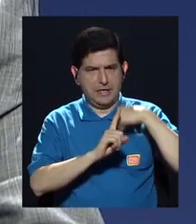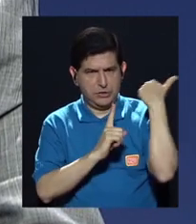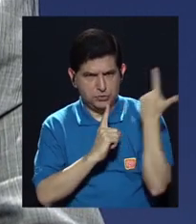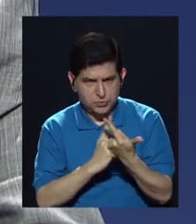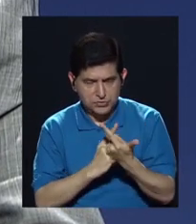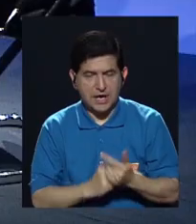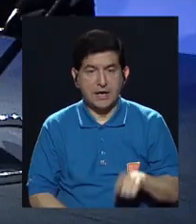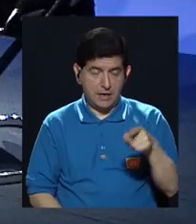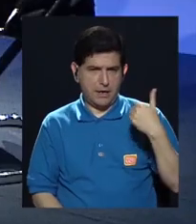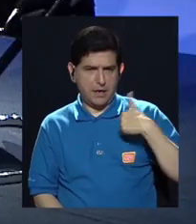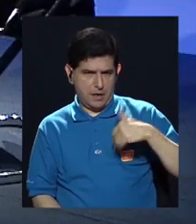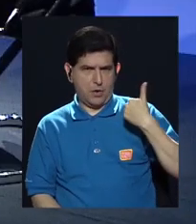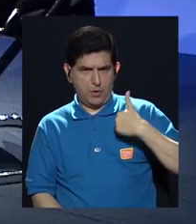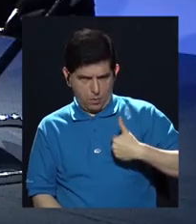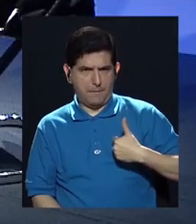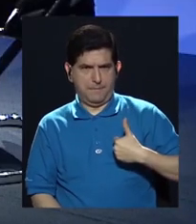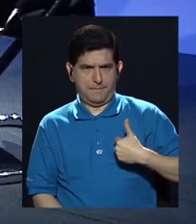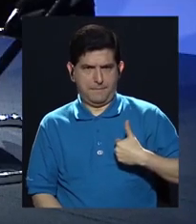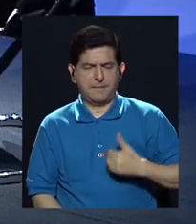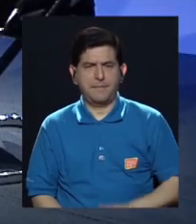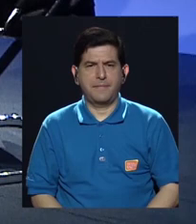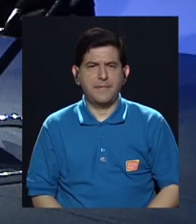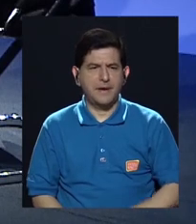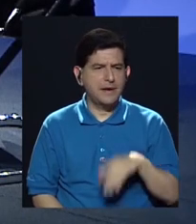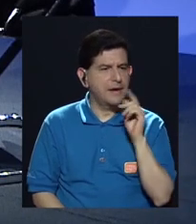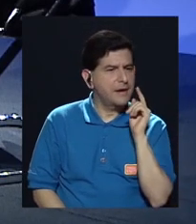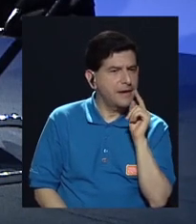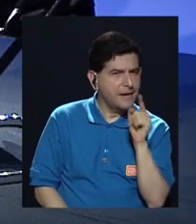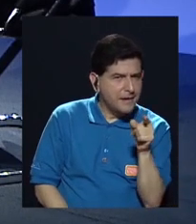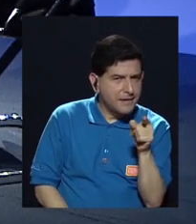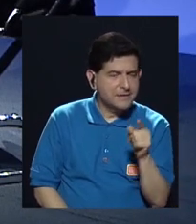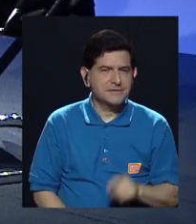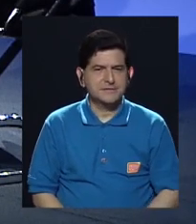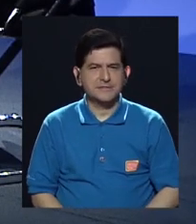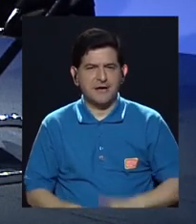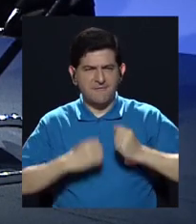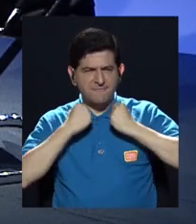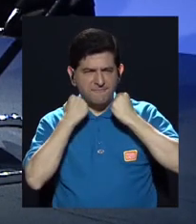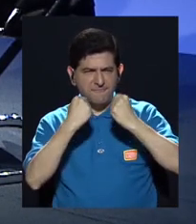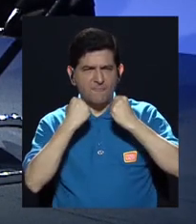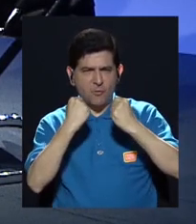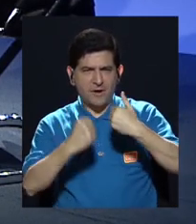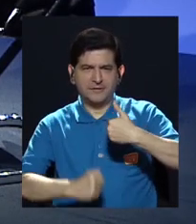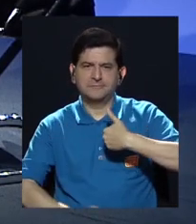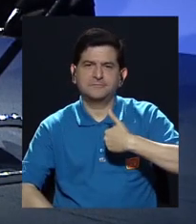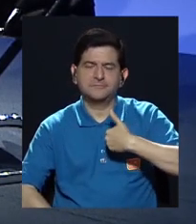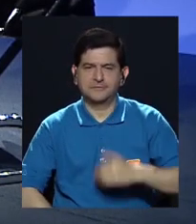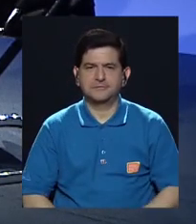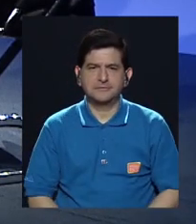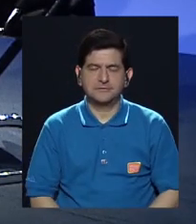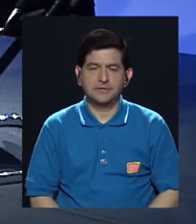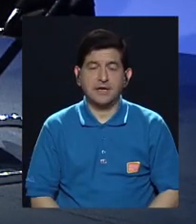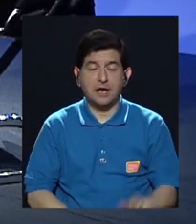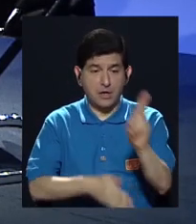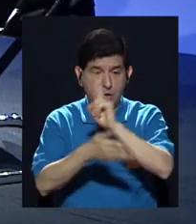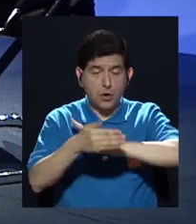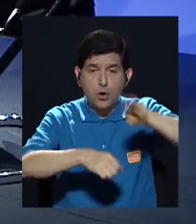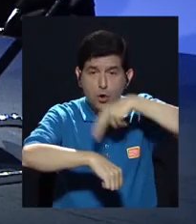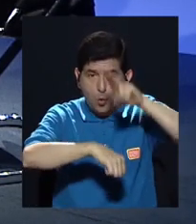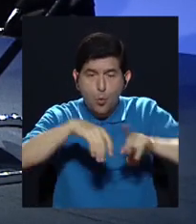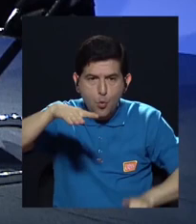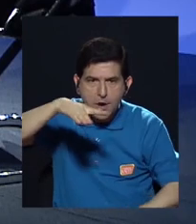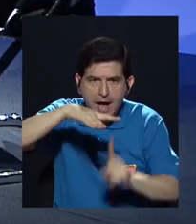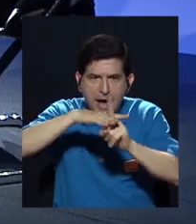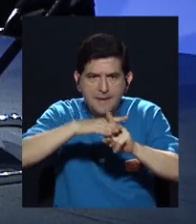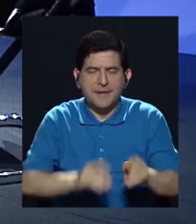porque era un hombre donde esa era una de sus fortalezas. Bueno, el hecho de que la Universidad